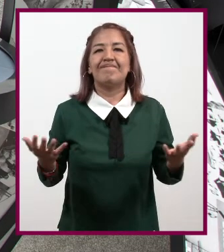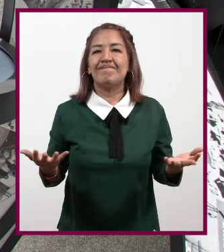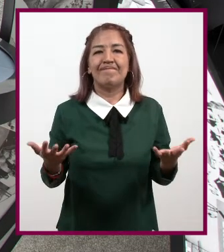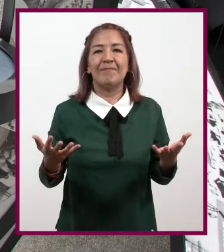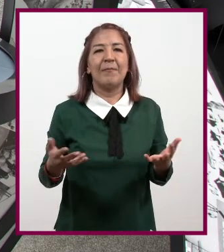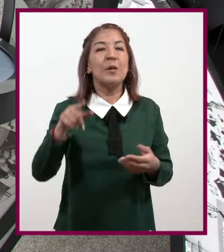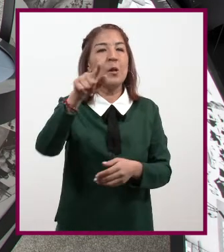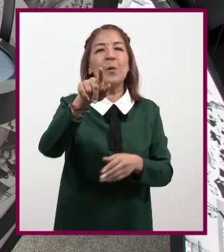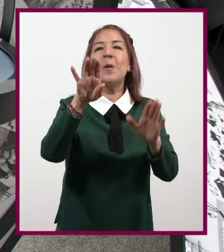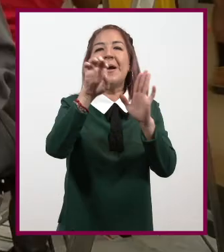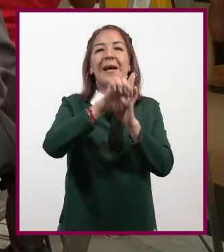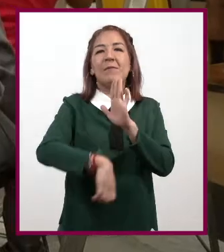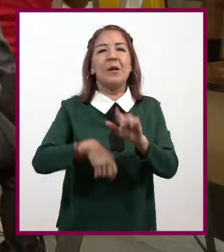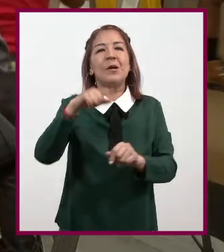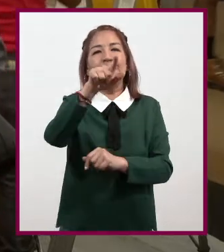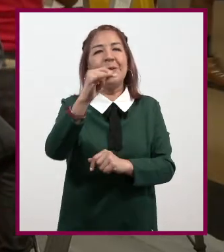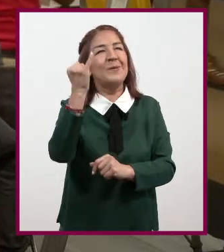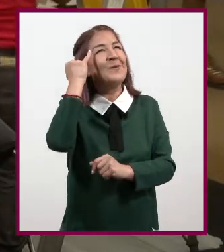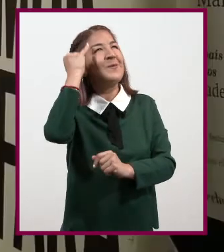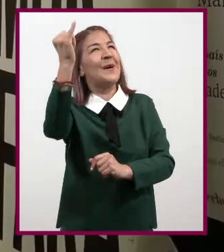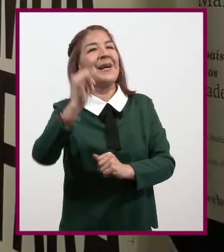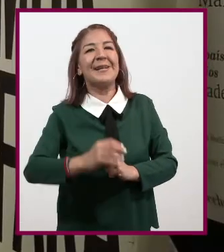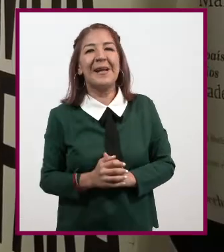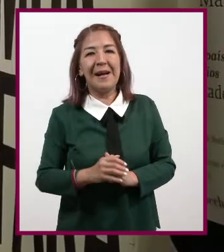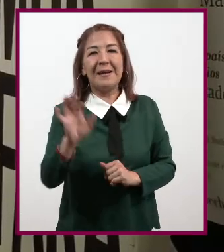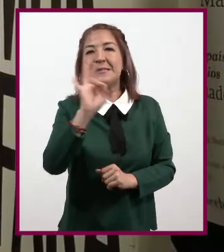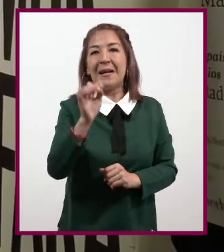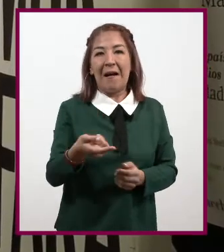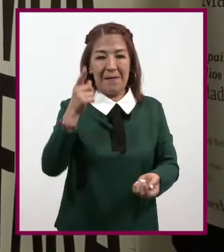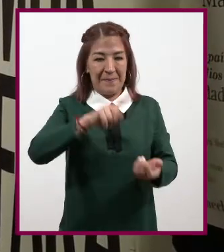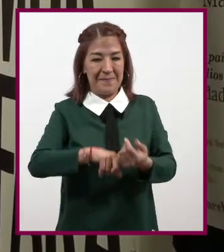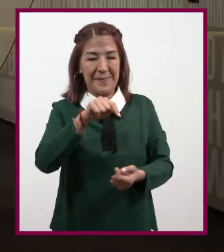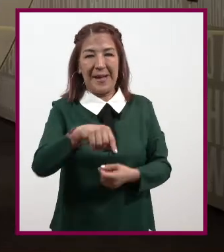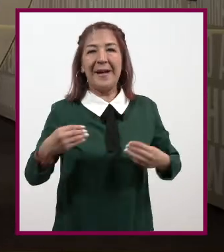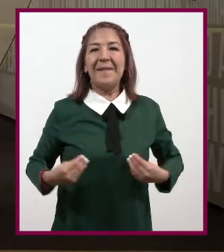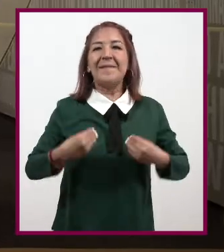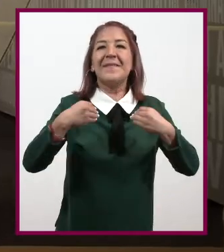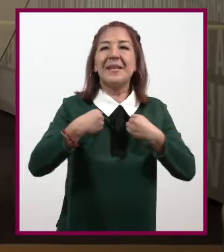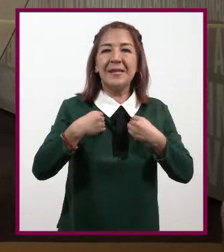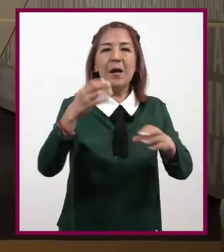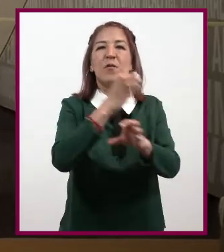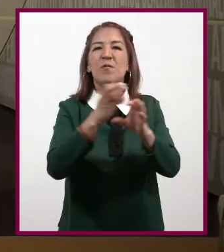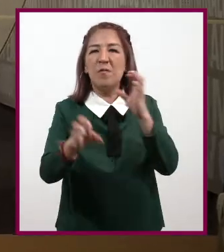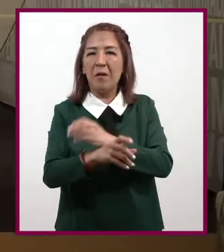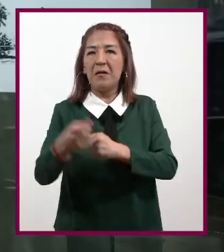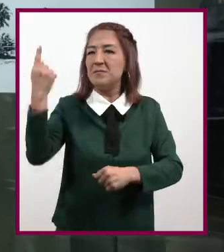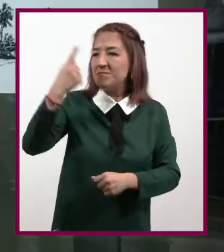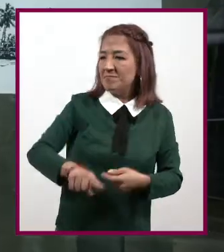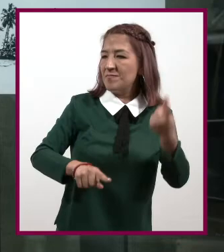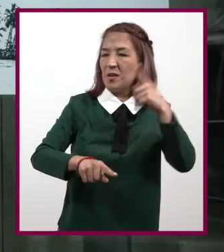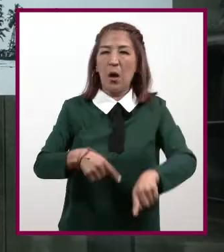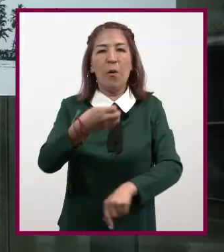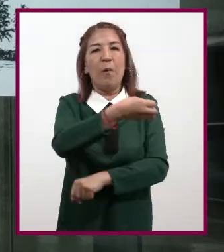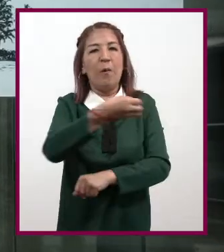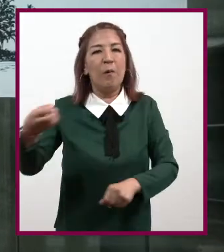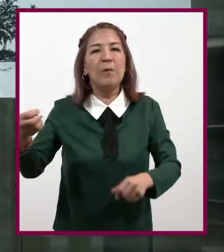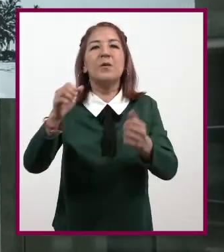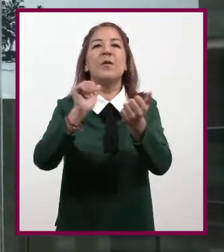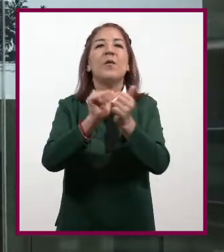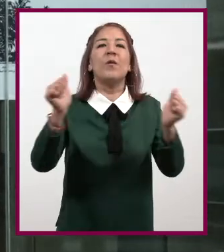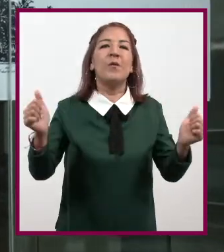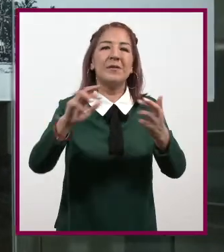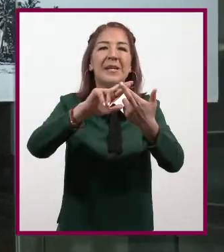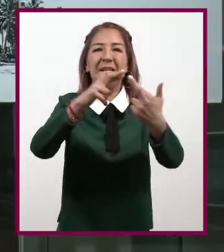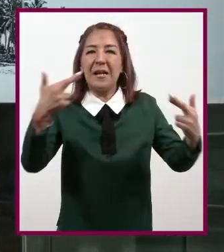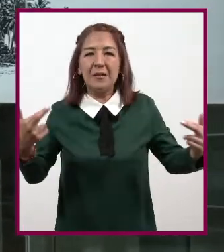tener la ilusión de que uno está activo dentro de un orden o dentro de una relación o